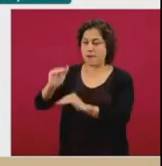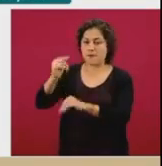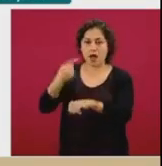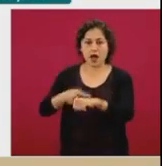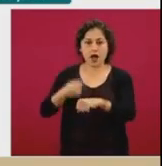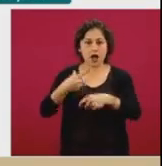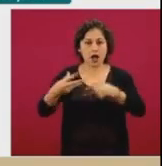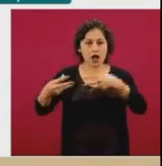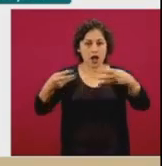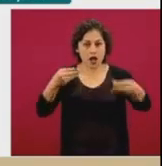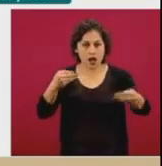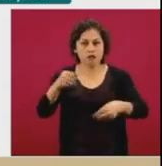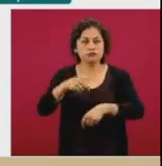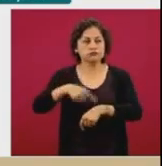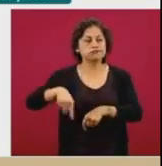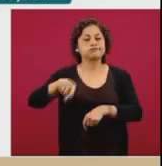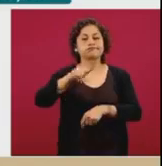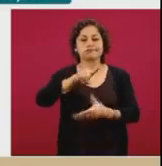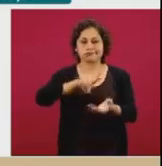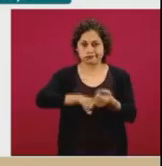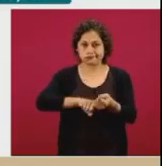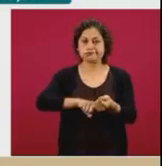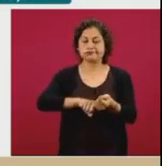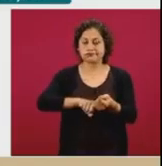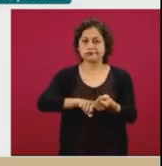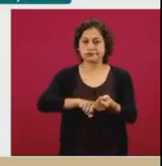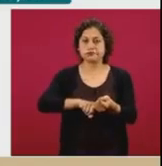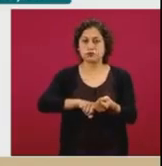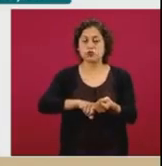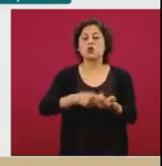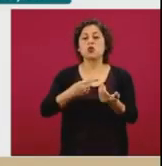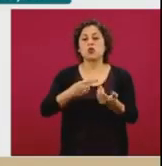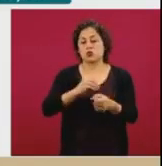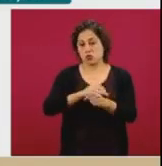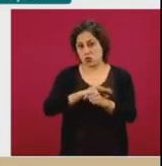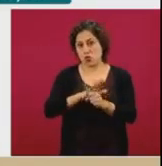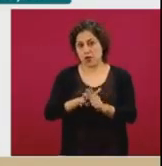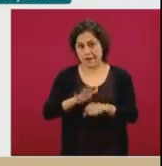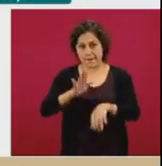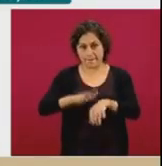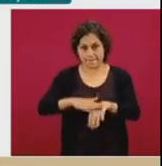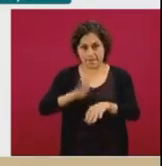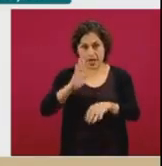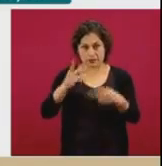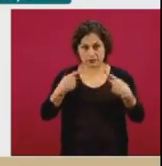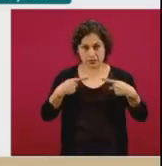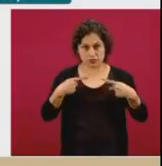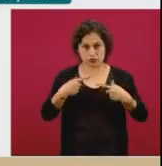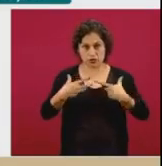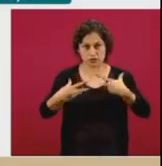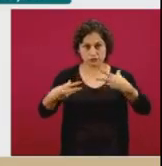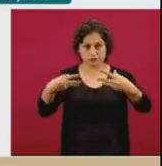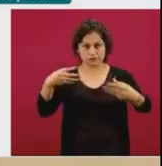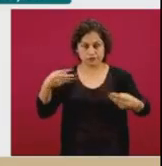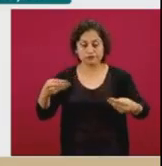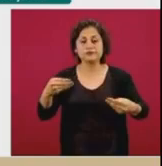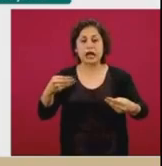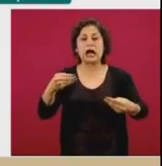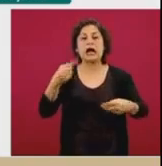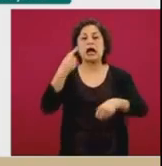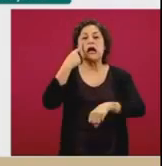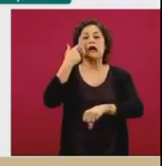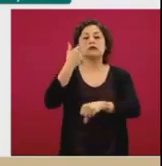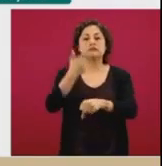incremento en la actividad viral sobre el virus SARS-CoV-2, se llevan a cabo